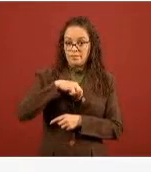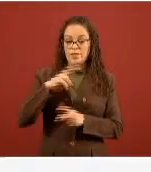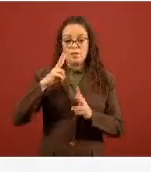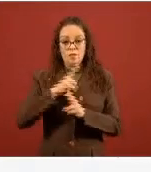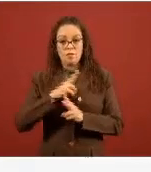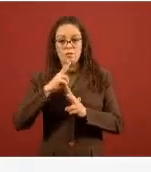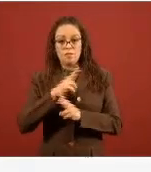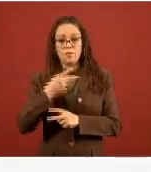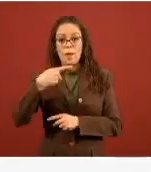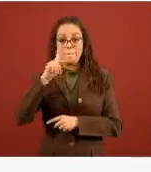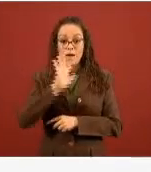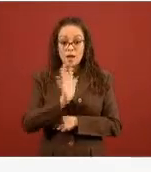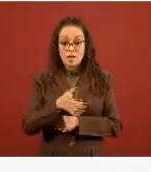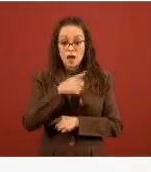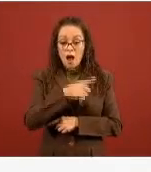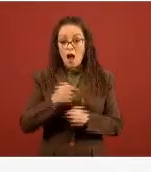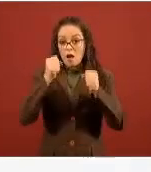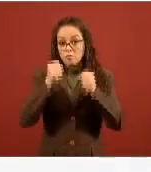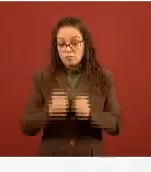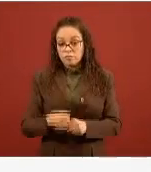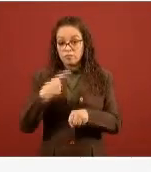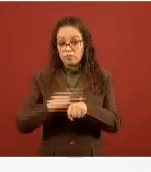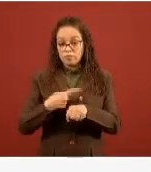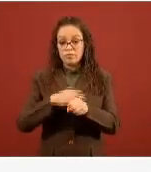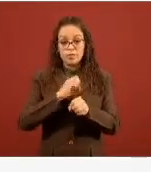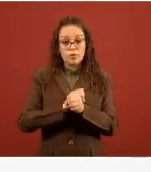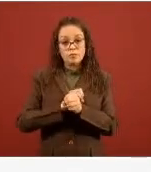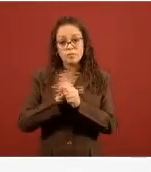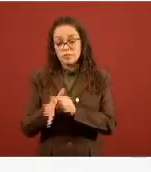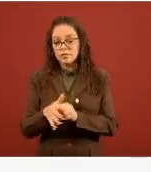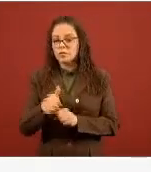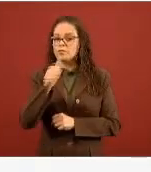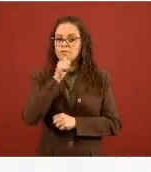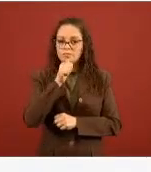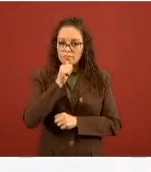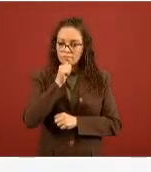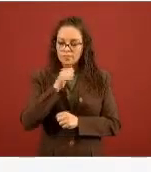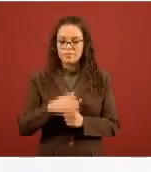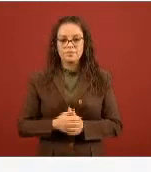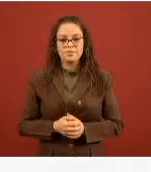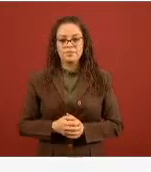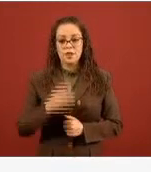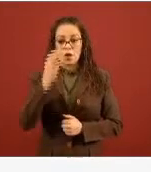casos confirmados todavía de COVID-19. Recordemos que estos